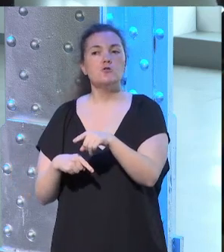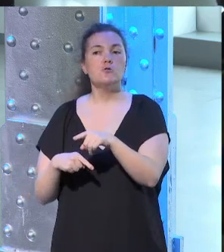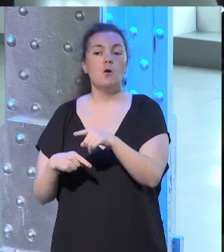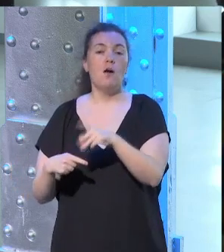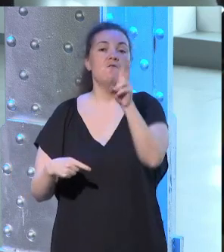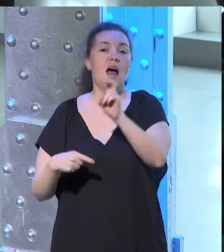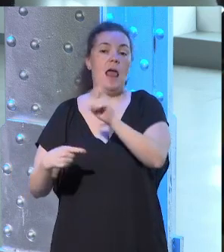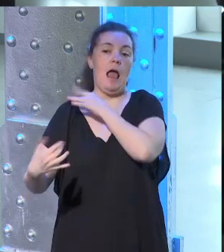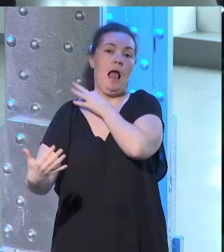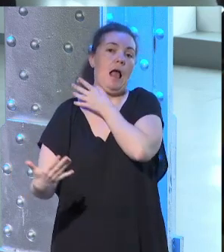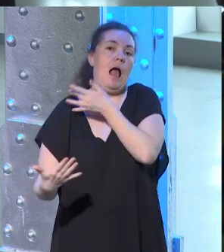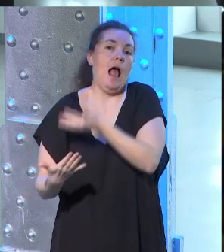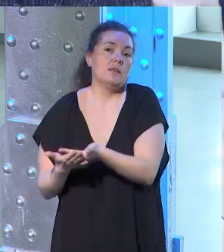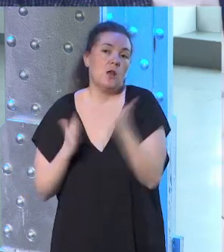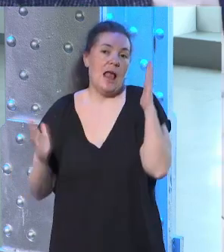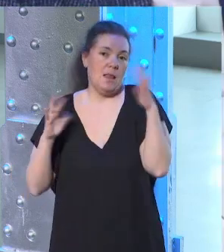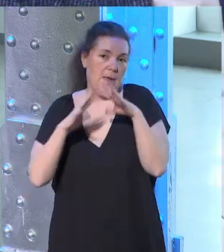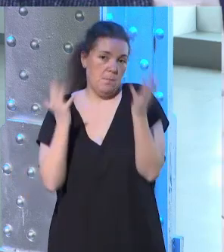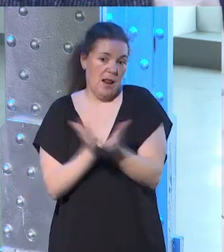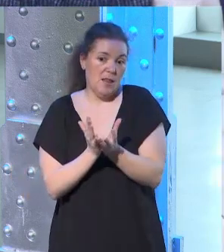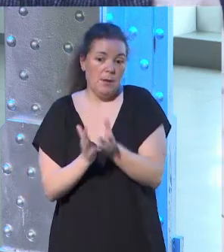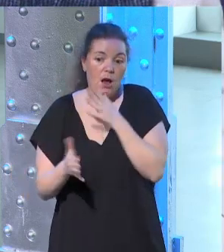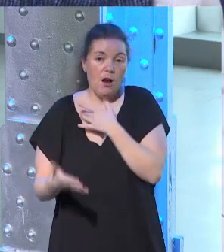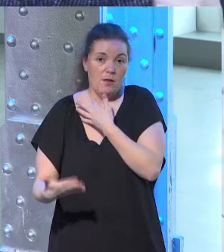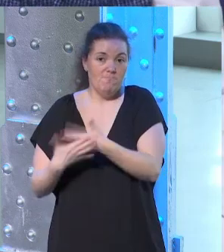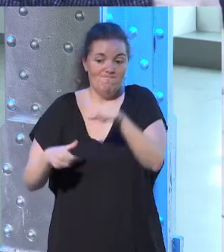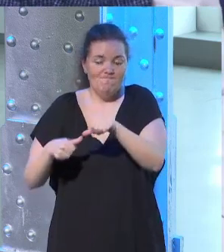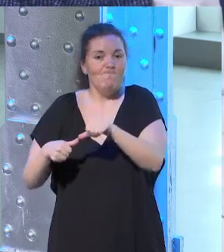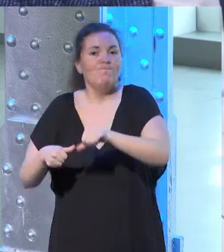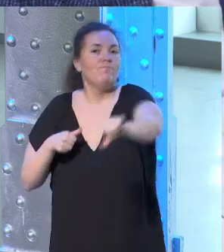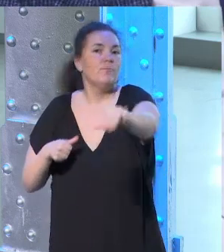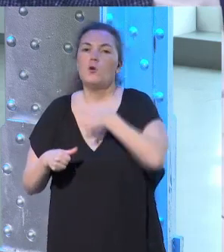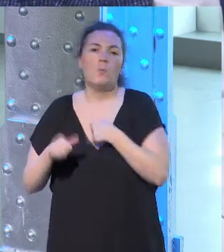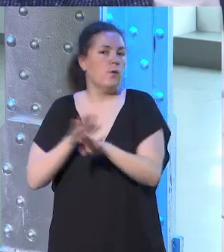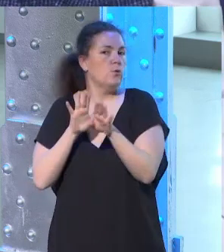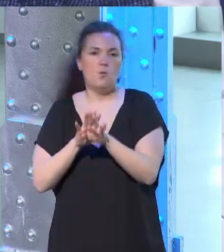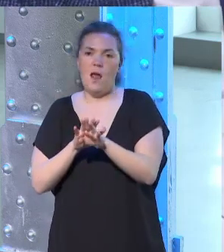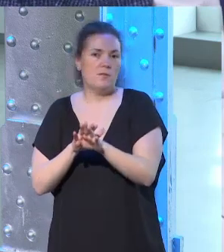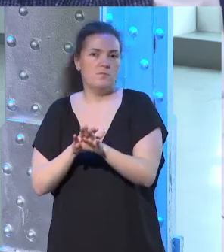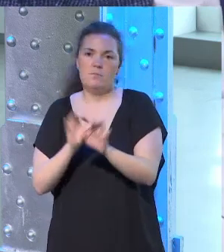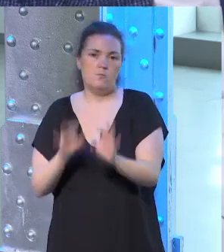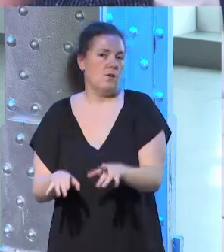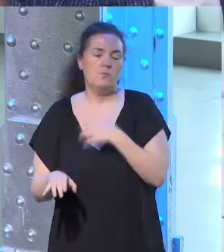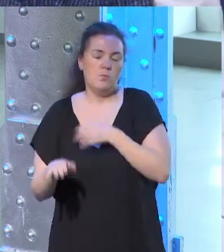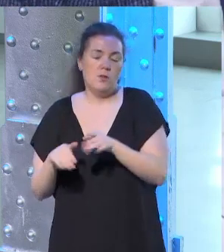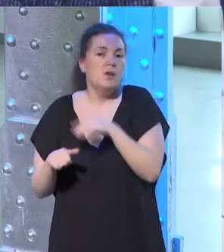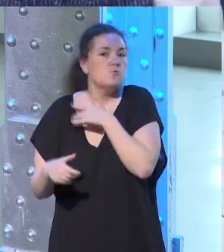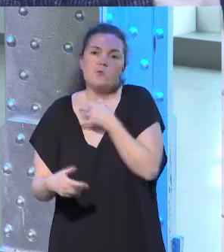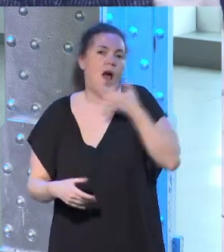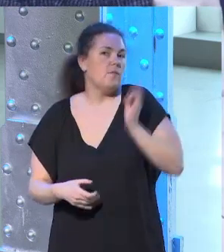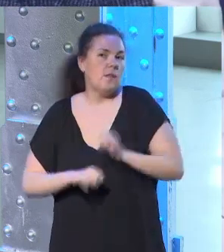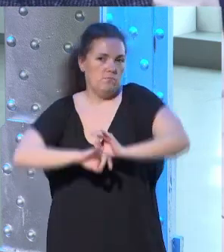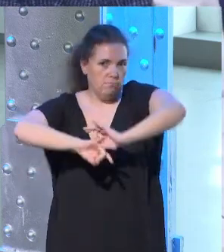trecho de la etapa del planeta, pero a partir de aquí ya no puede seguir así la cosa. Yo creo que es una verdad irrefutable